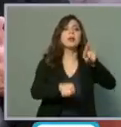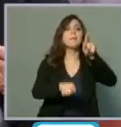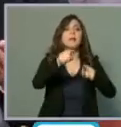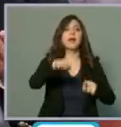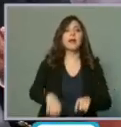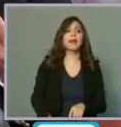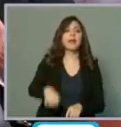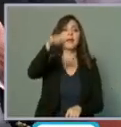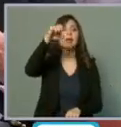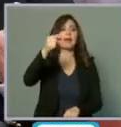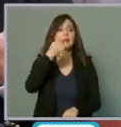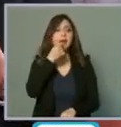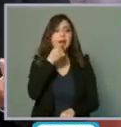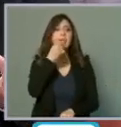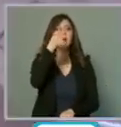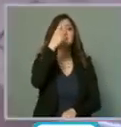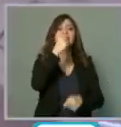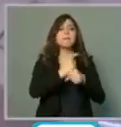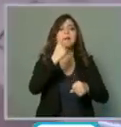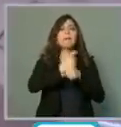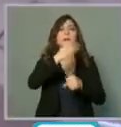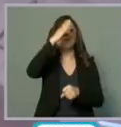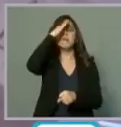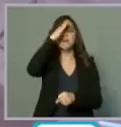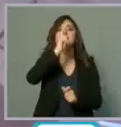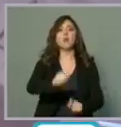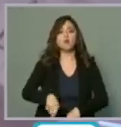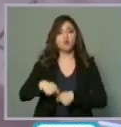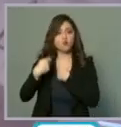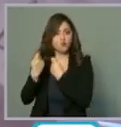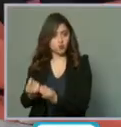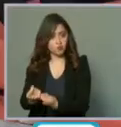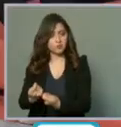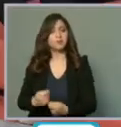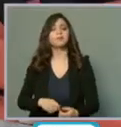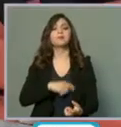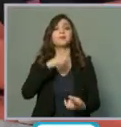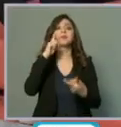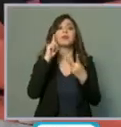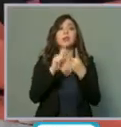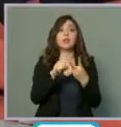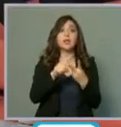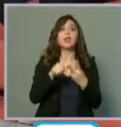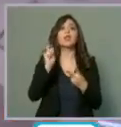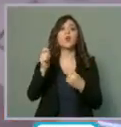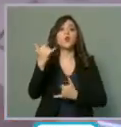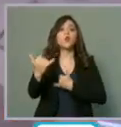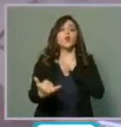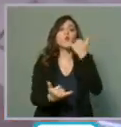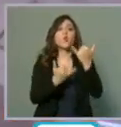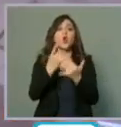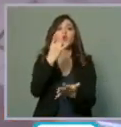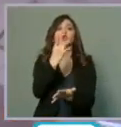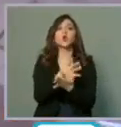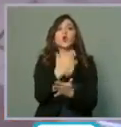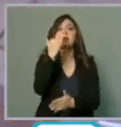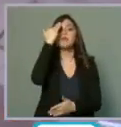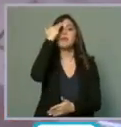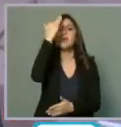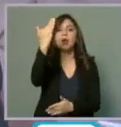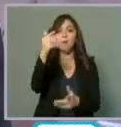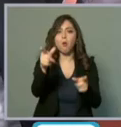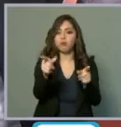del niño. Eso es lo primero que tenemos que hacer. Segundo, van a jugar, pero por determinado tiempo, tiempos